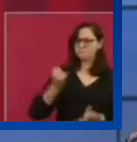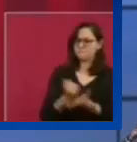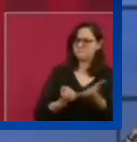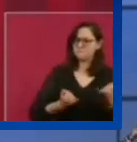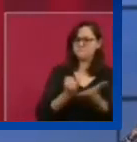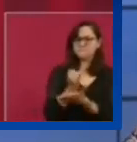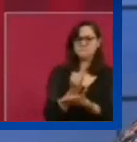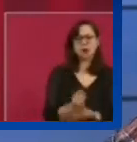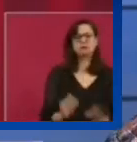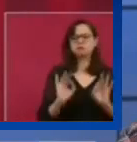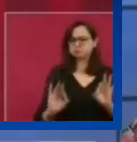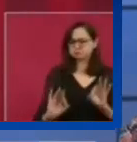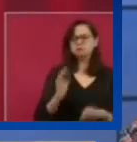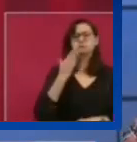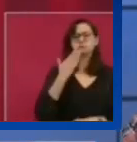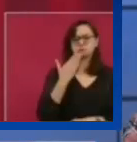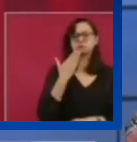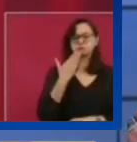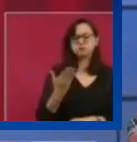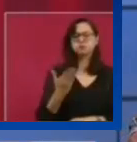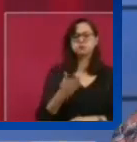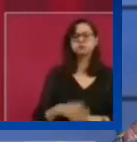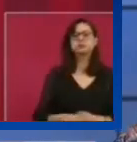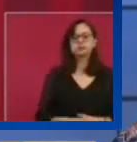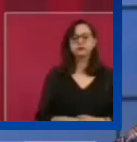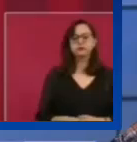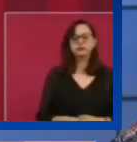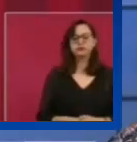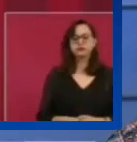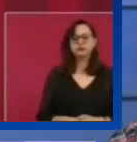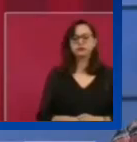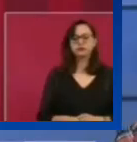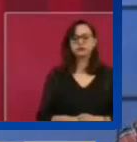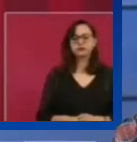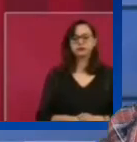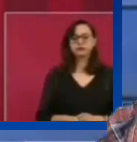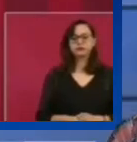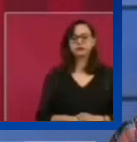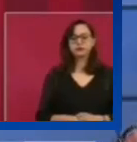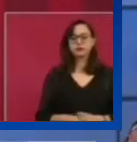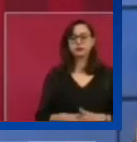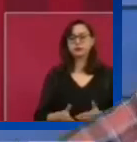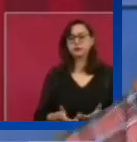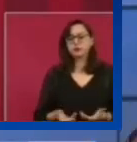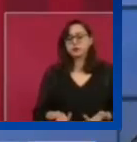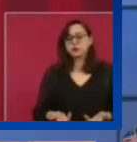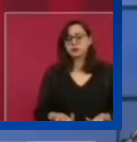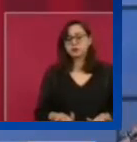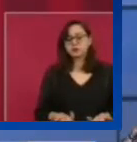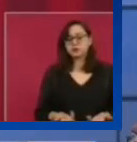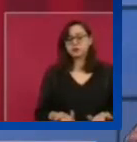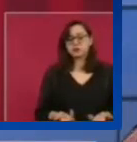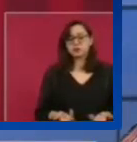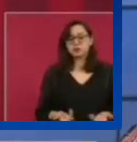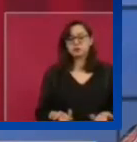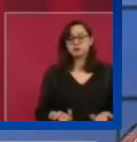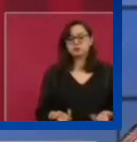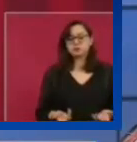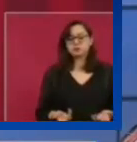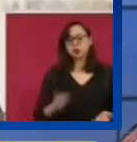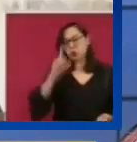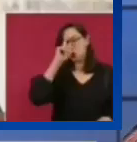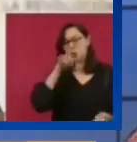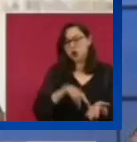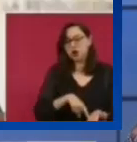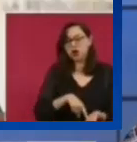tal y no había una división de absolutamente nada en la cual el presidente ordenaba a los